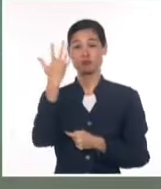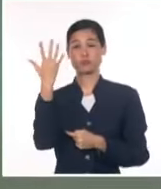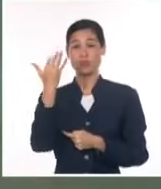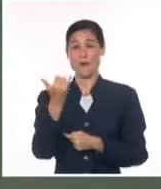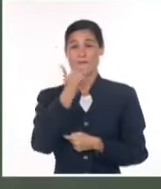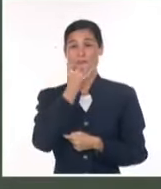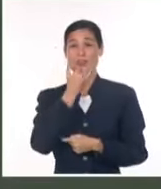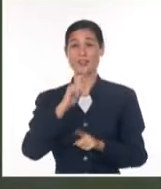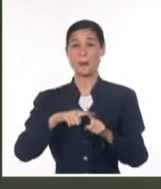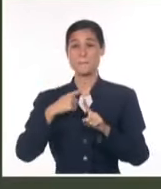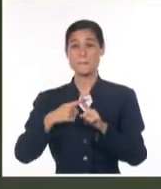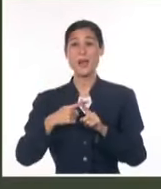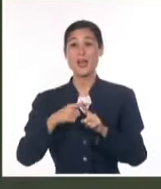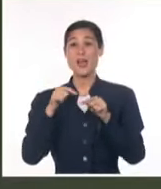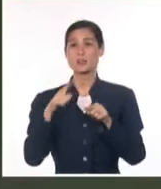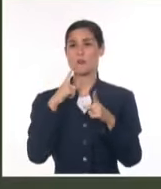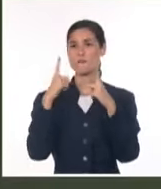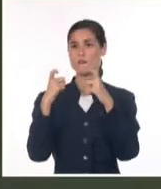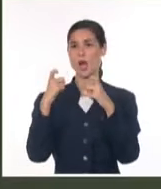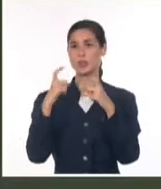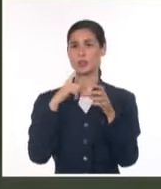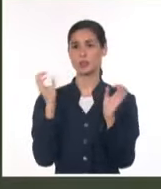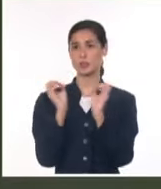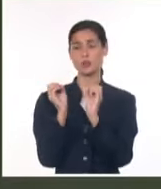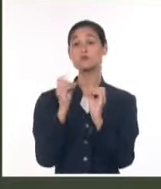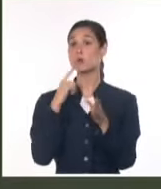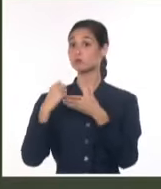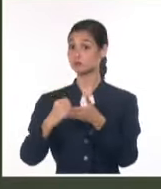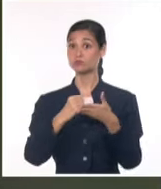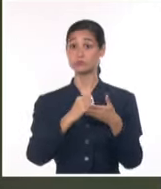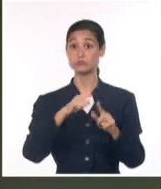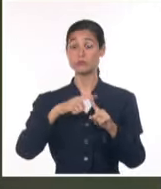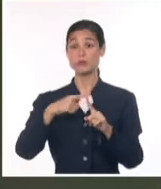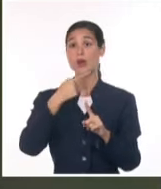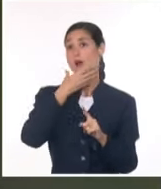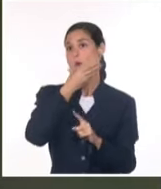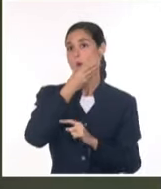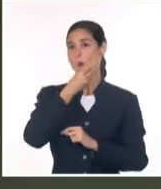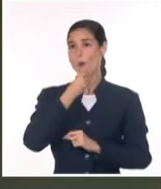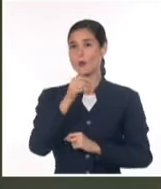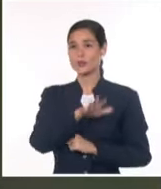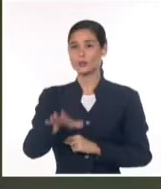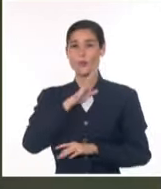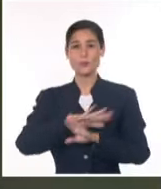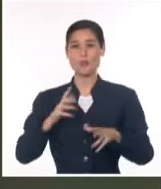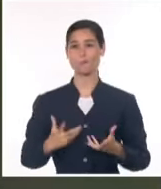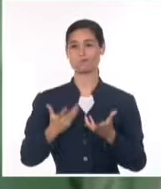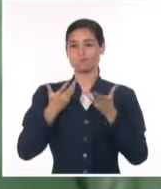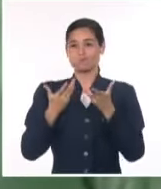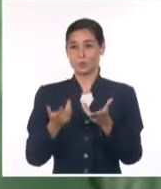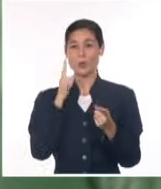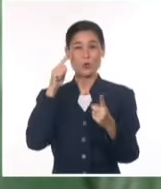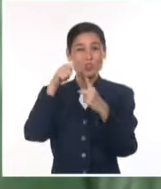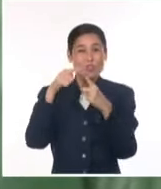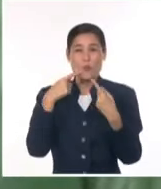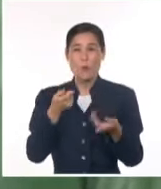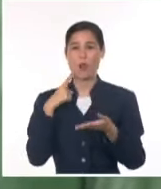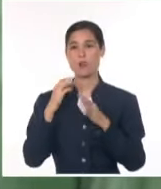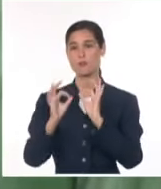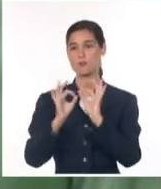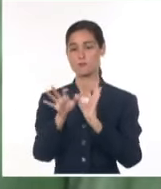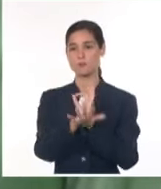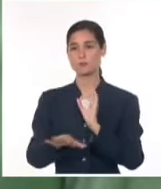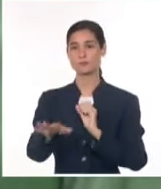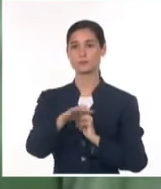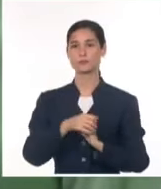la valentía del Cuerpo de Bomberos de Guanajay. Jóvenes que una vez más apostaron por proteger la vida. La respuesta fue